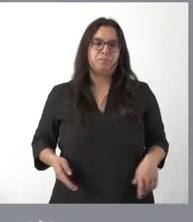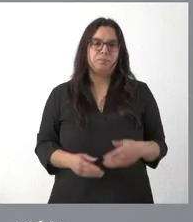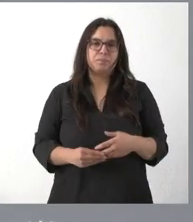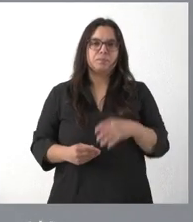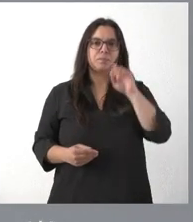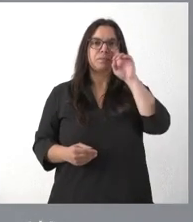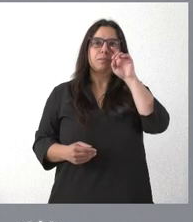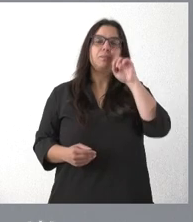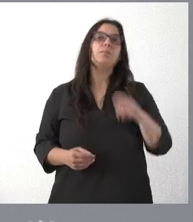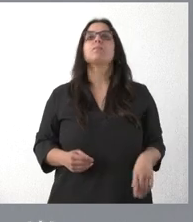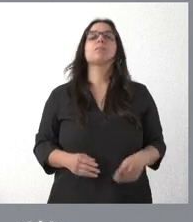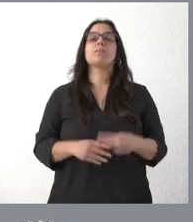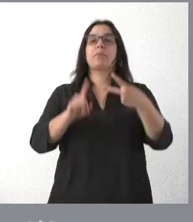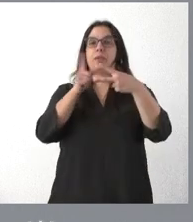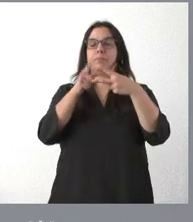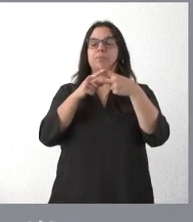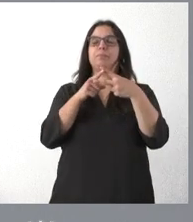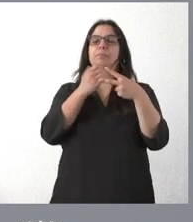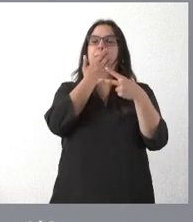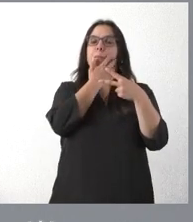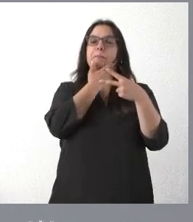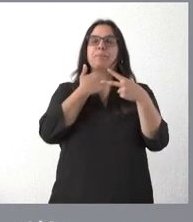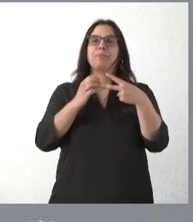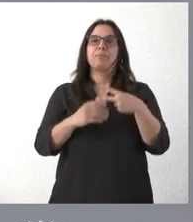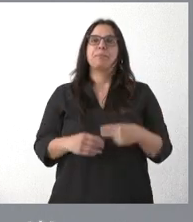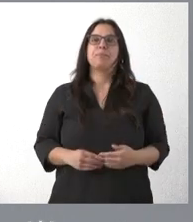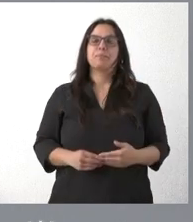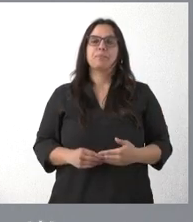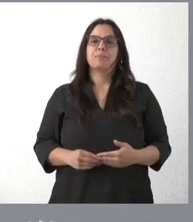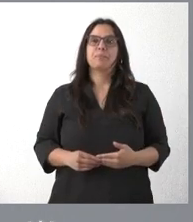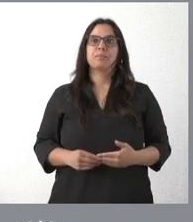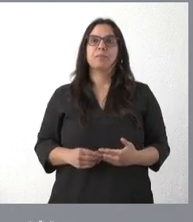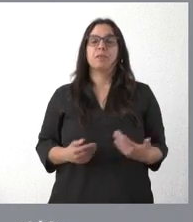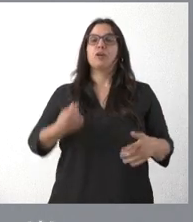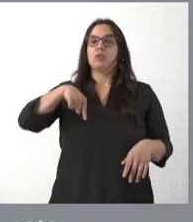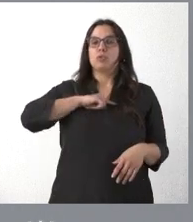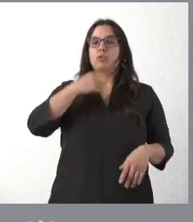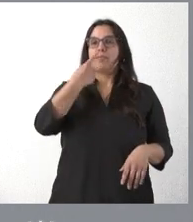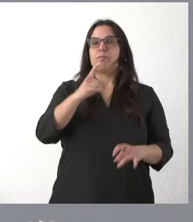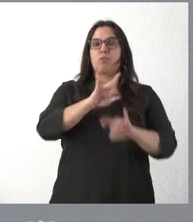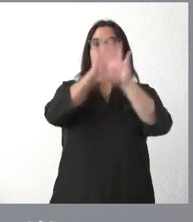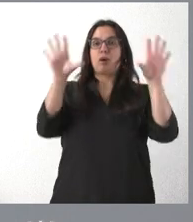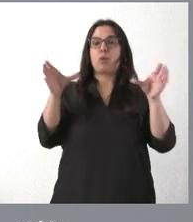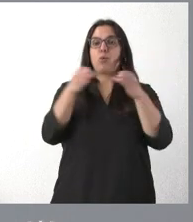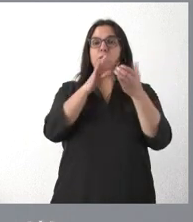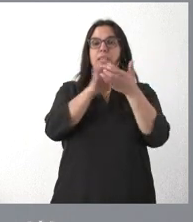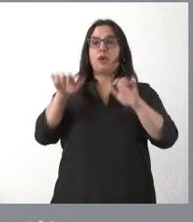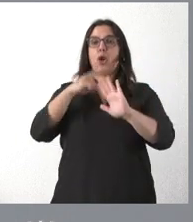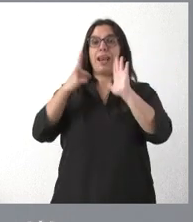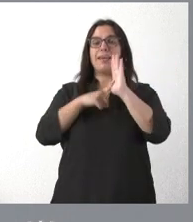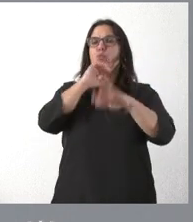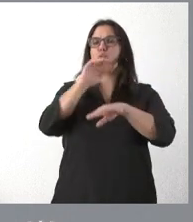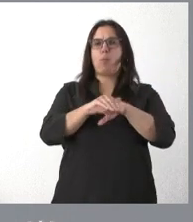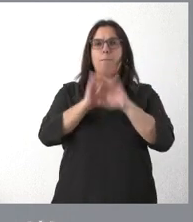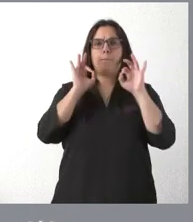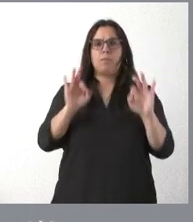Pues fue la primera de las cuestiones dejamos Claro que la junta de Castilla y león va a cumplir la ley